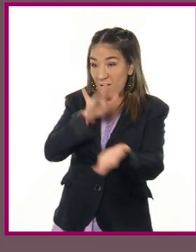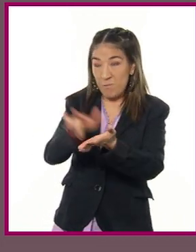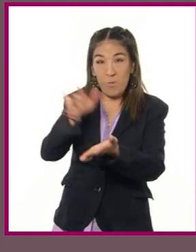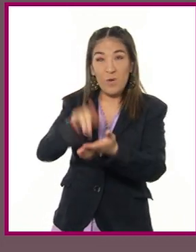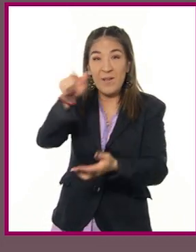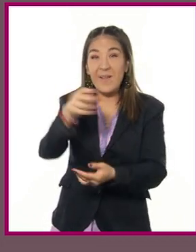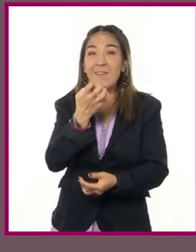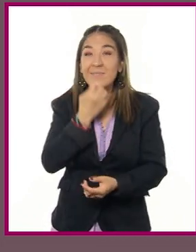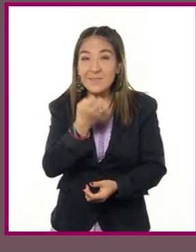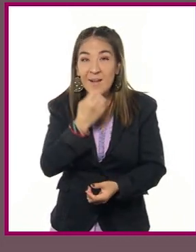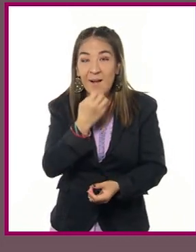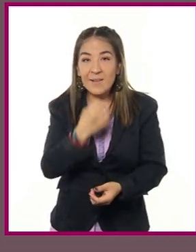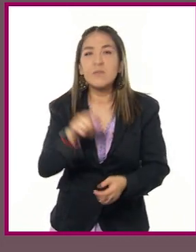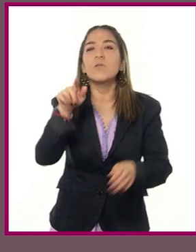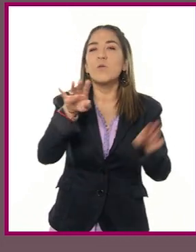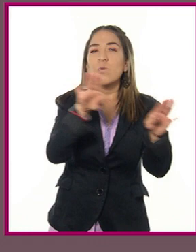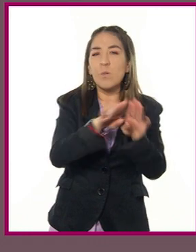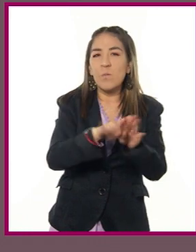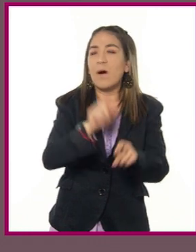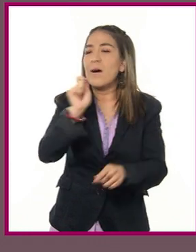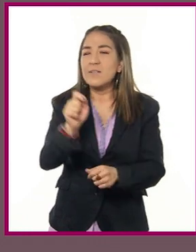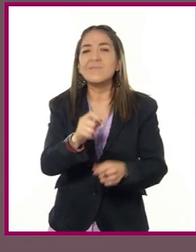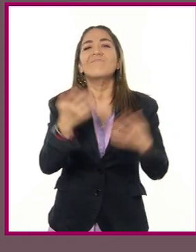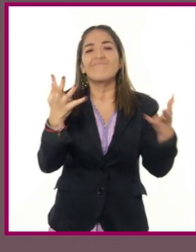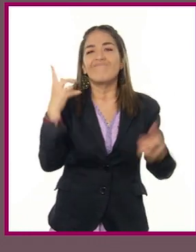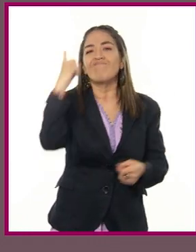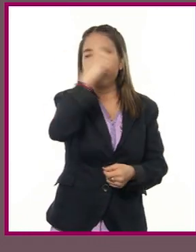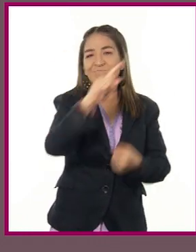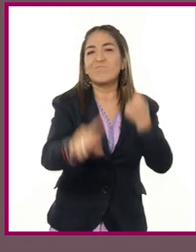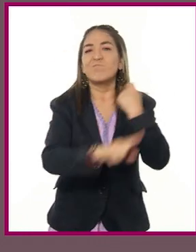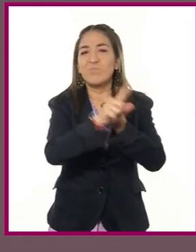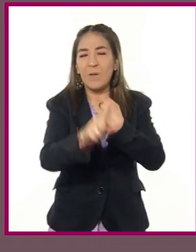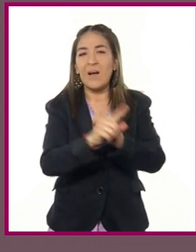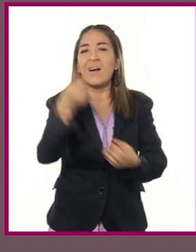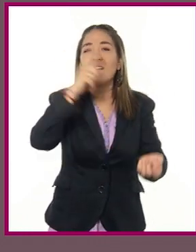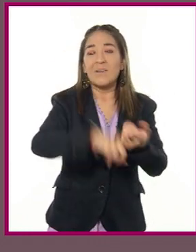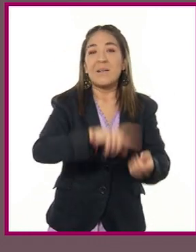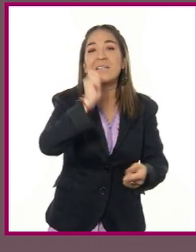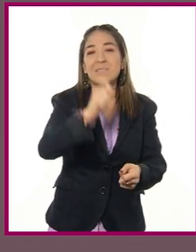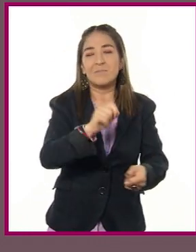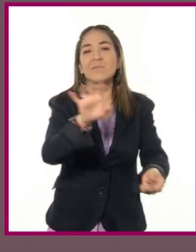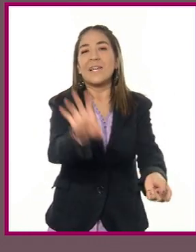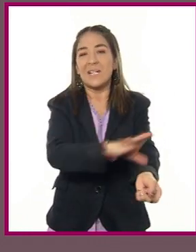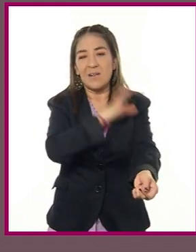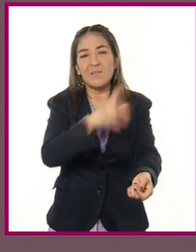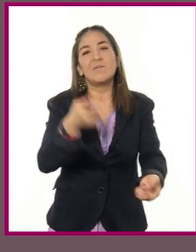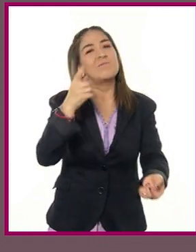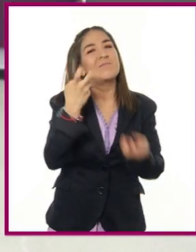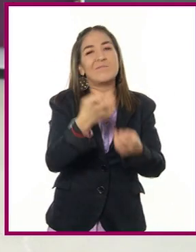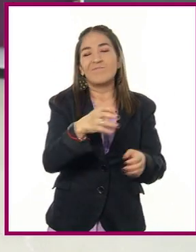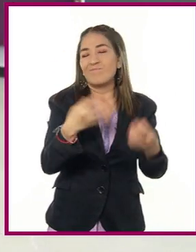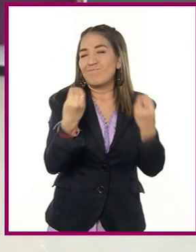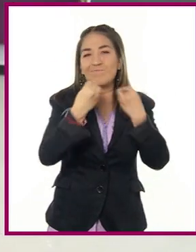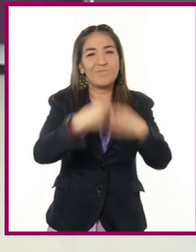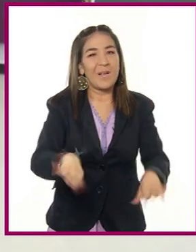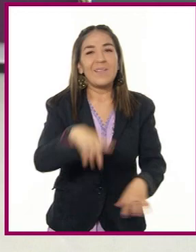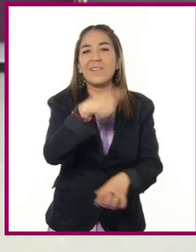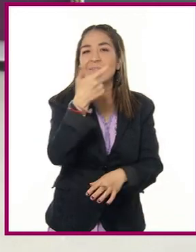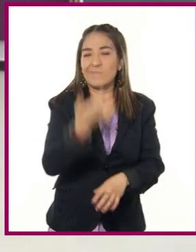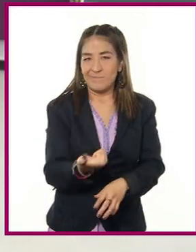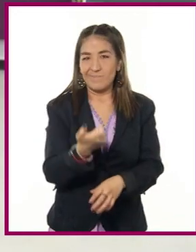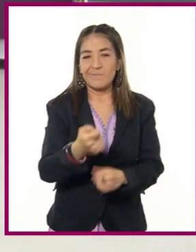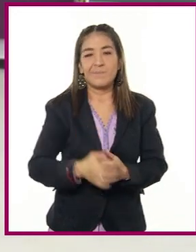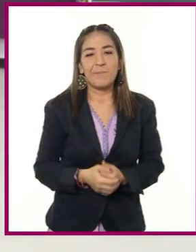La medida ocasionó una crisis energética que hizo colapsar el modelo económico keynesiano.